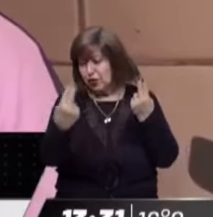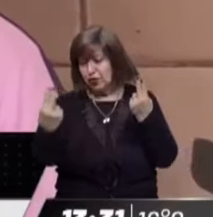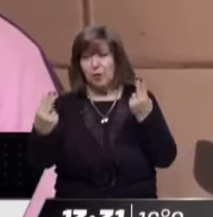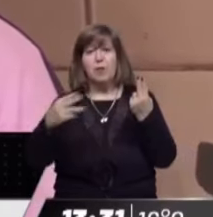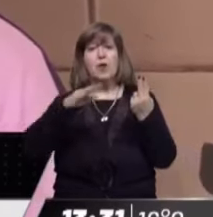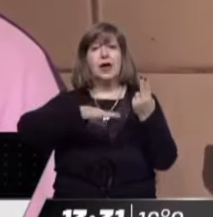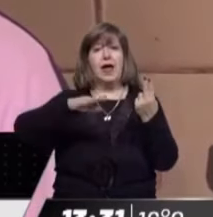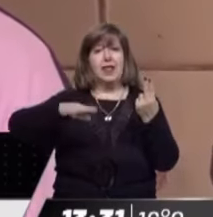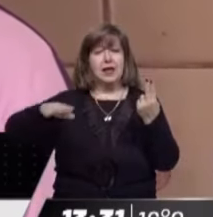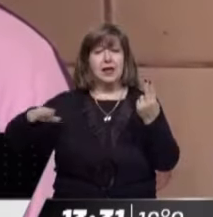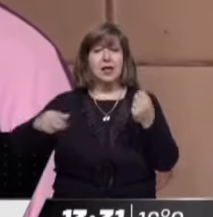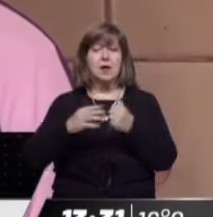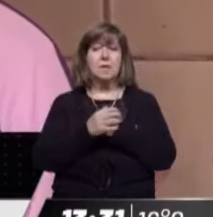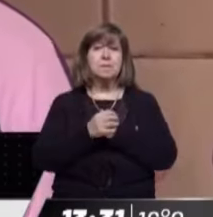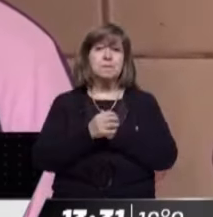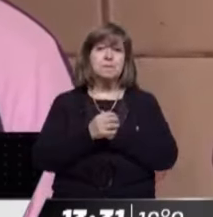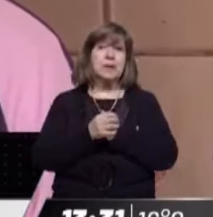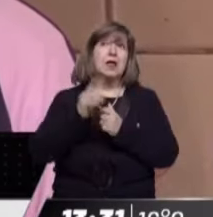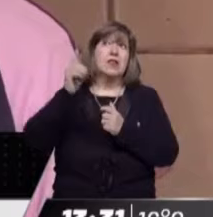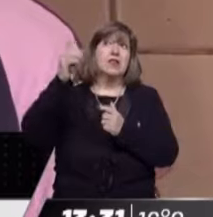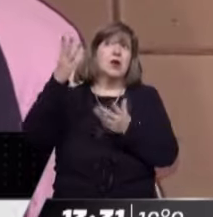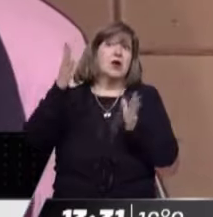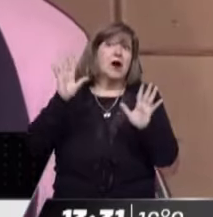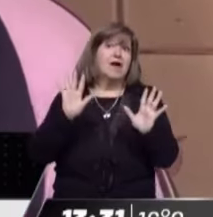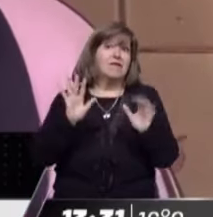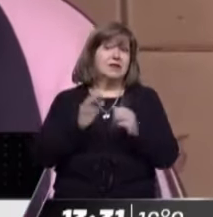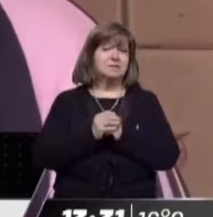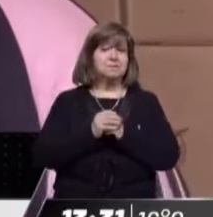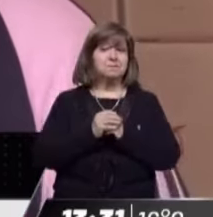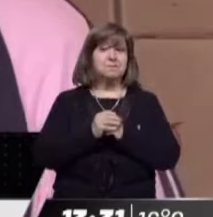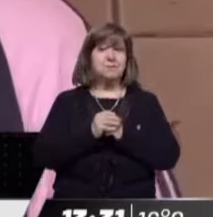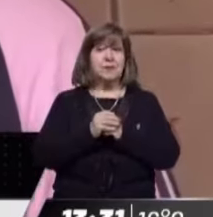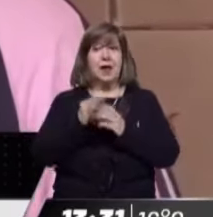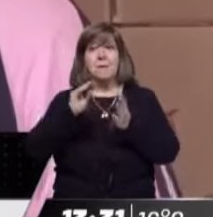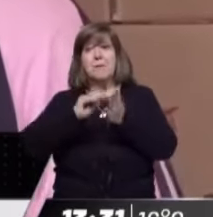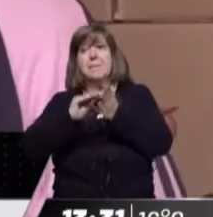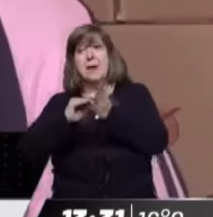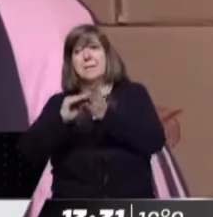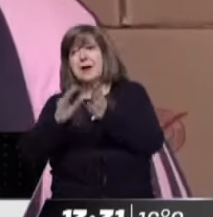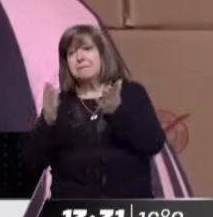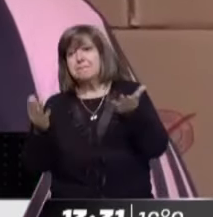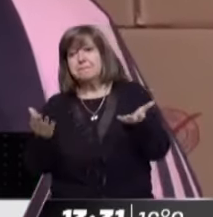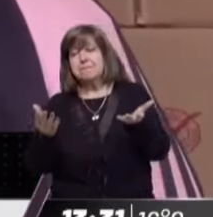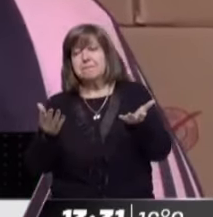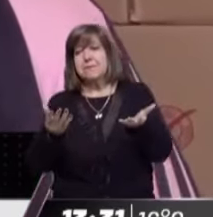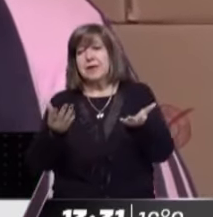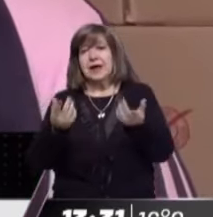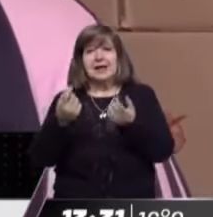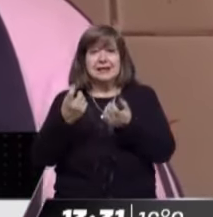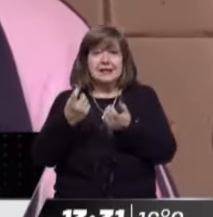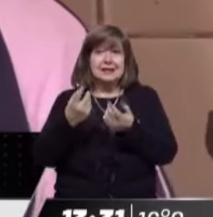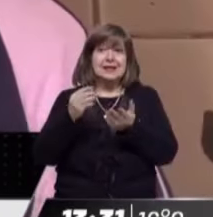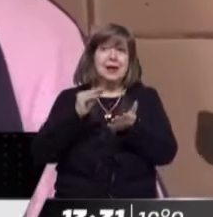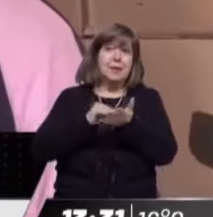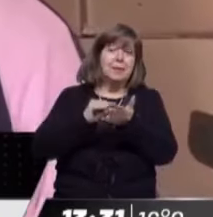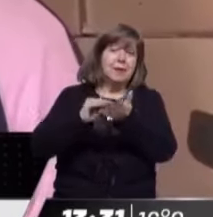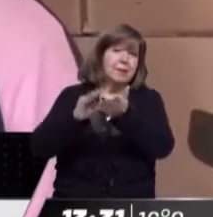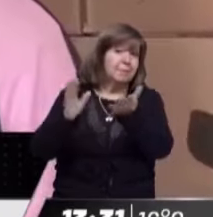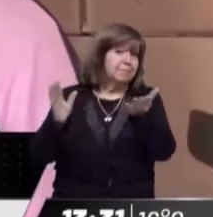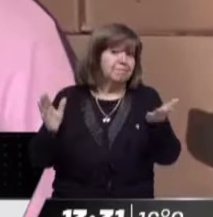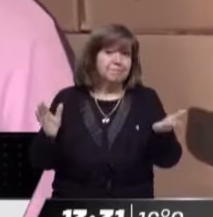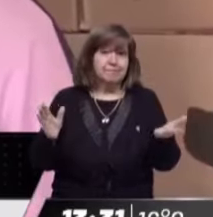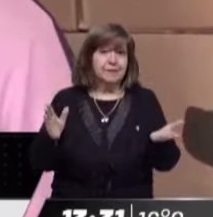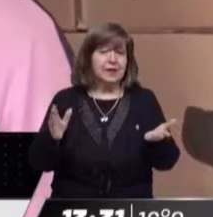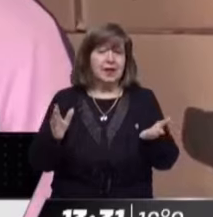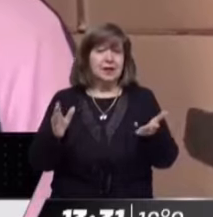eh Dios Provera en el caso de que esto pase que espero que no que espero que no eh Y